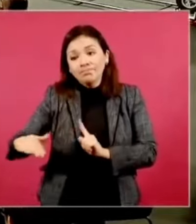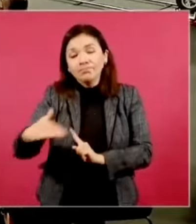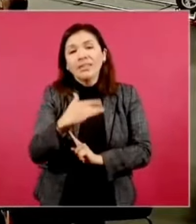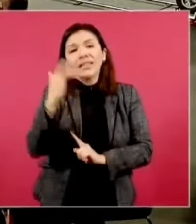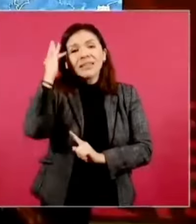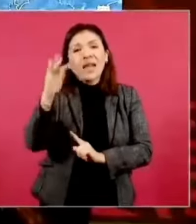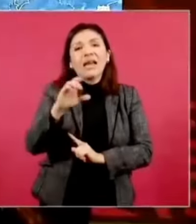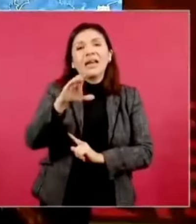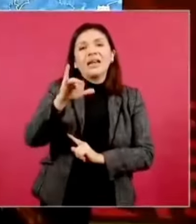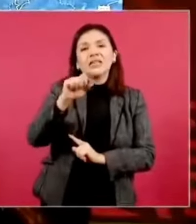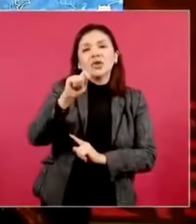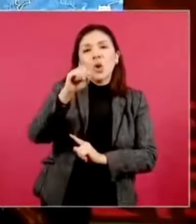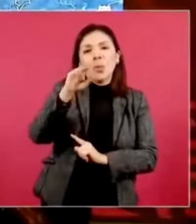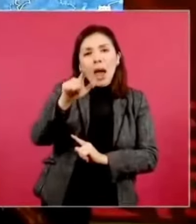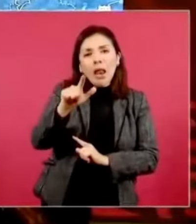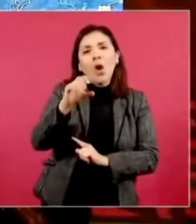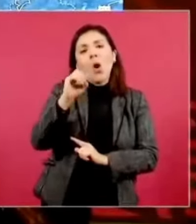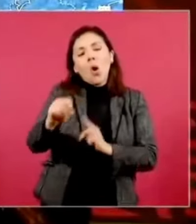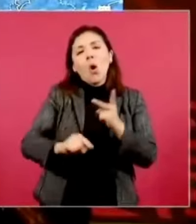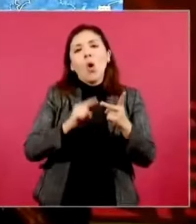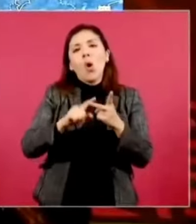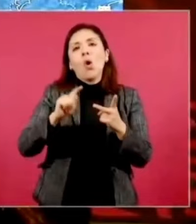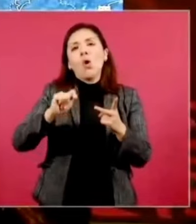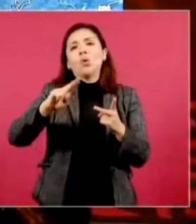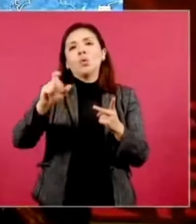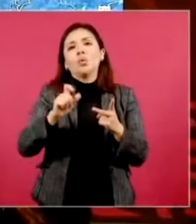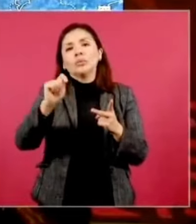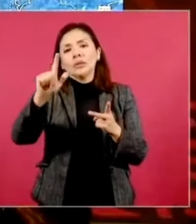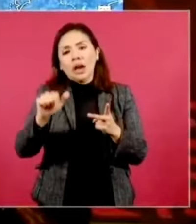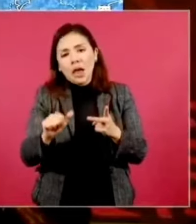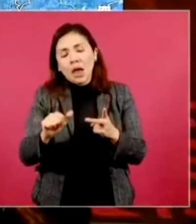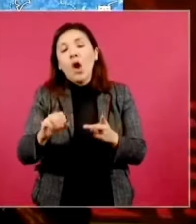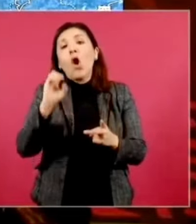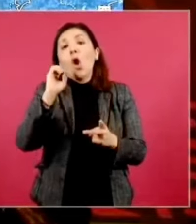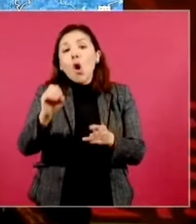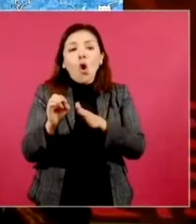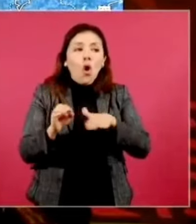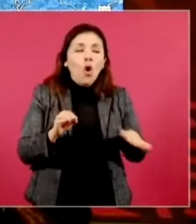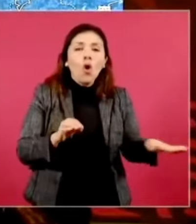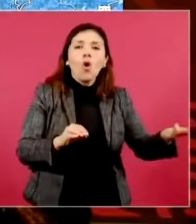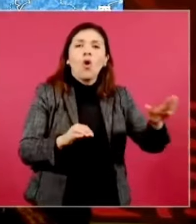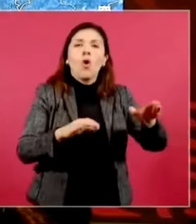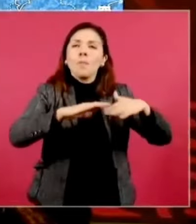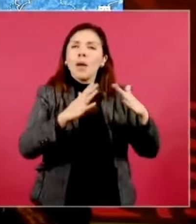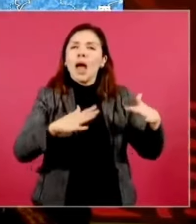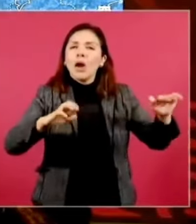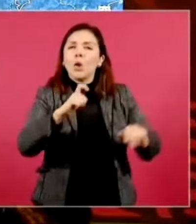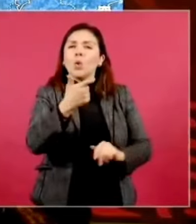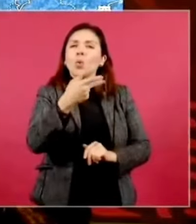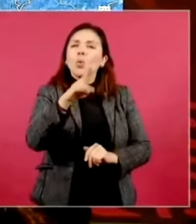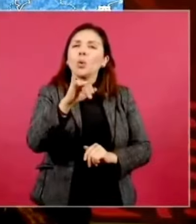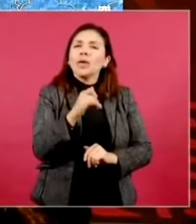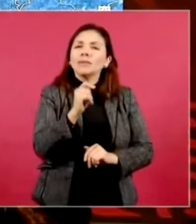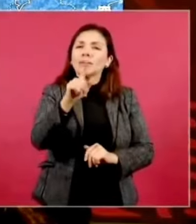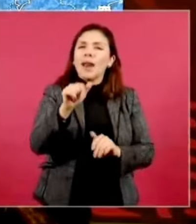acá, por Huistla, por la costa. Y este camino es